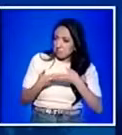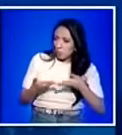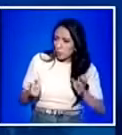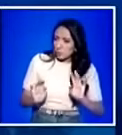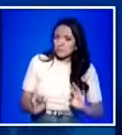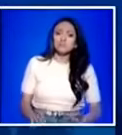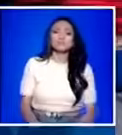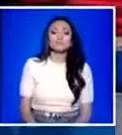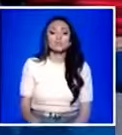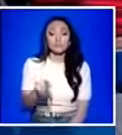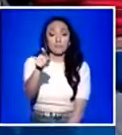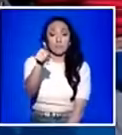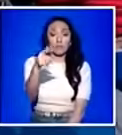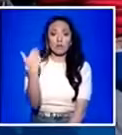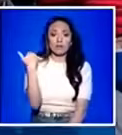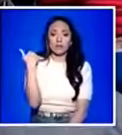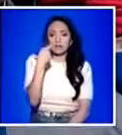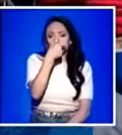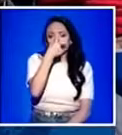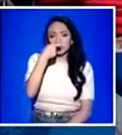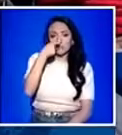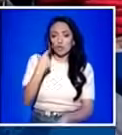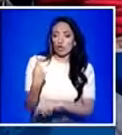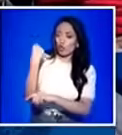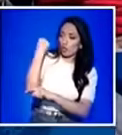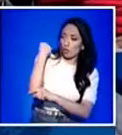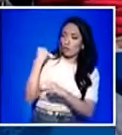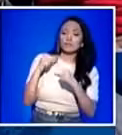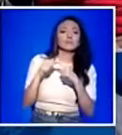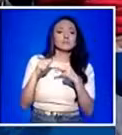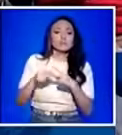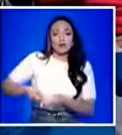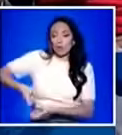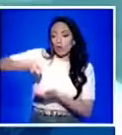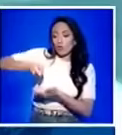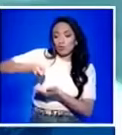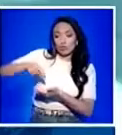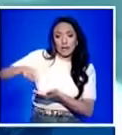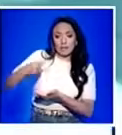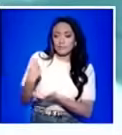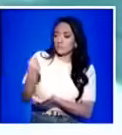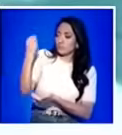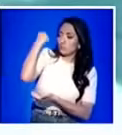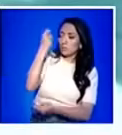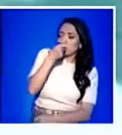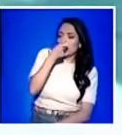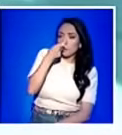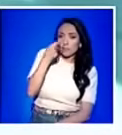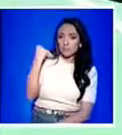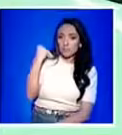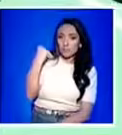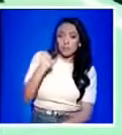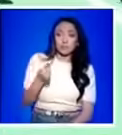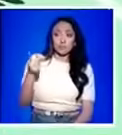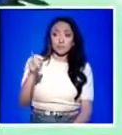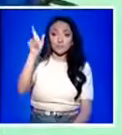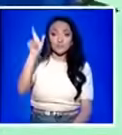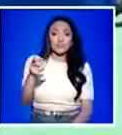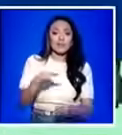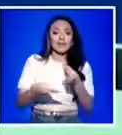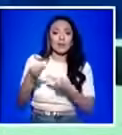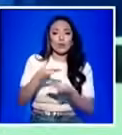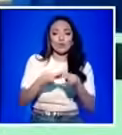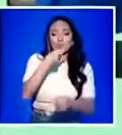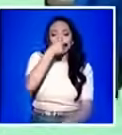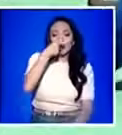El cual llevaba sustancias sujetas a fiscalización en una funda de color azul. Los agentes presumen que el sospechoso transportaba la droga